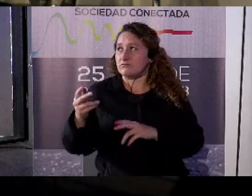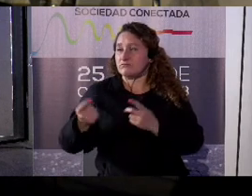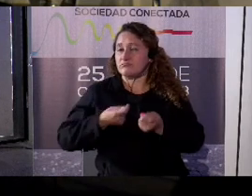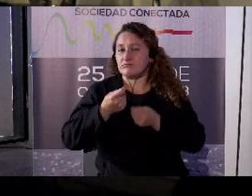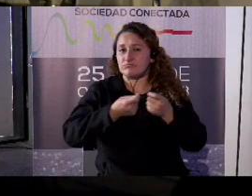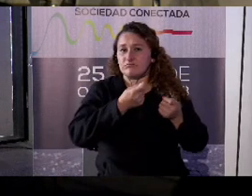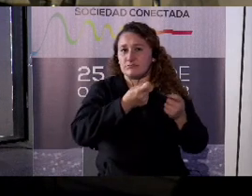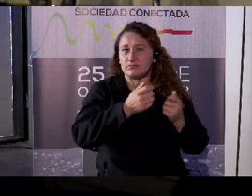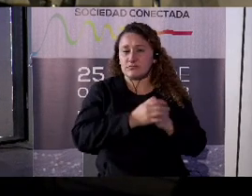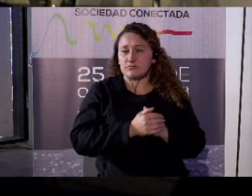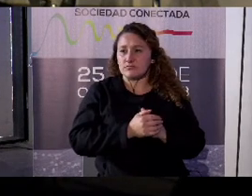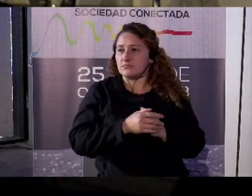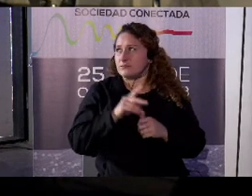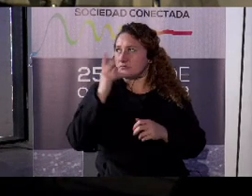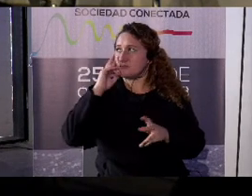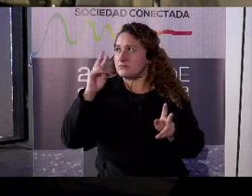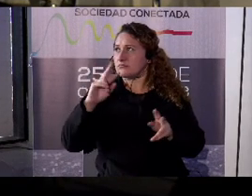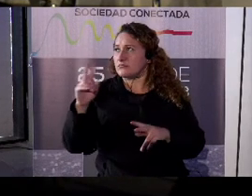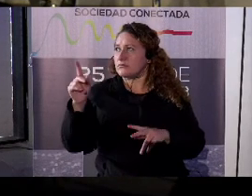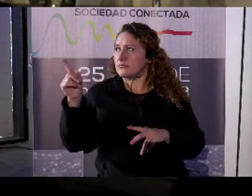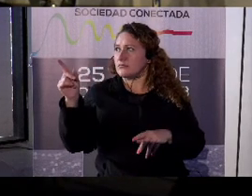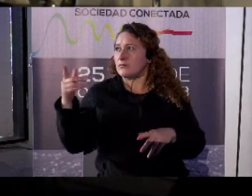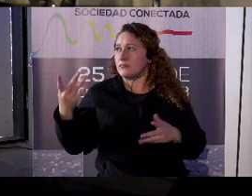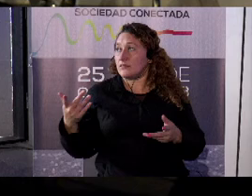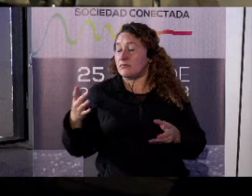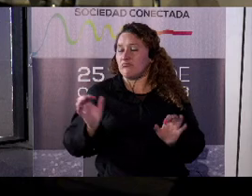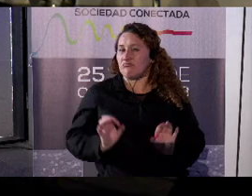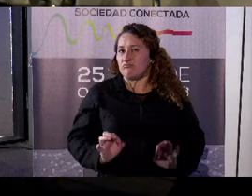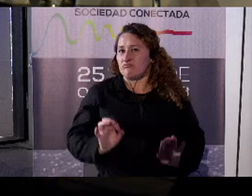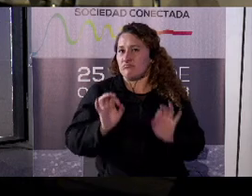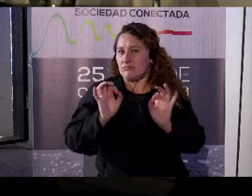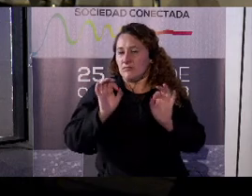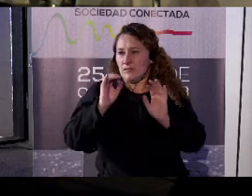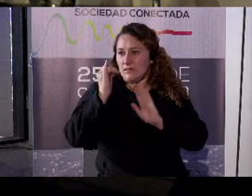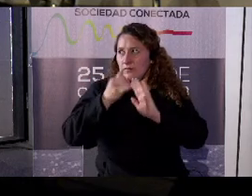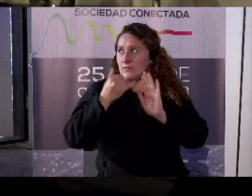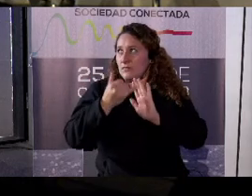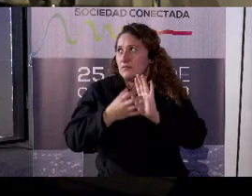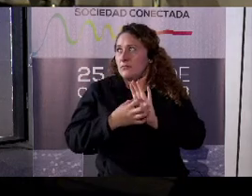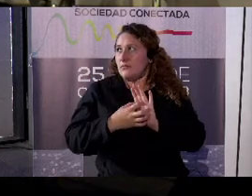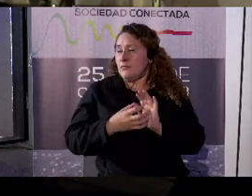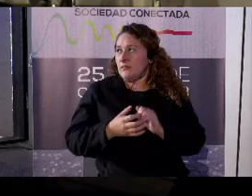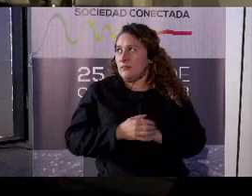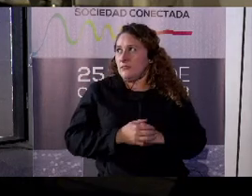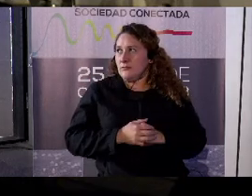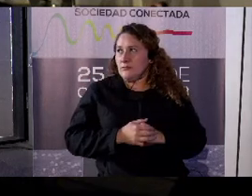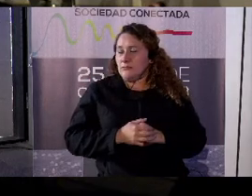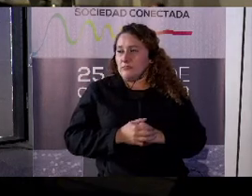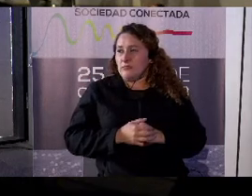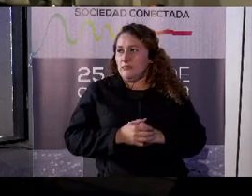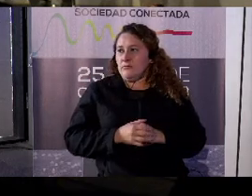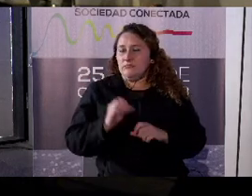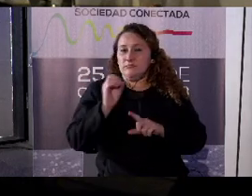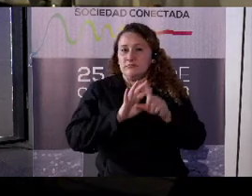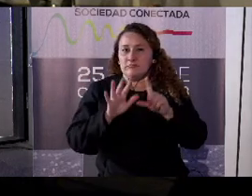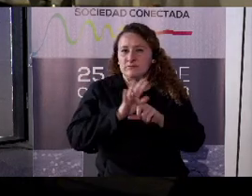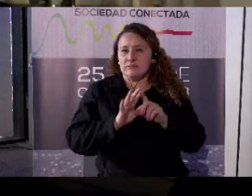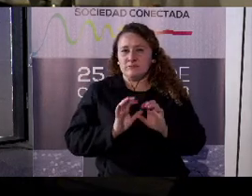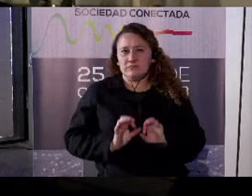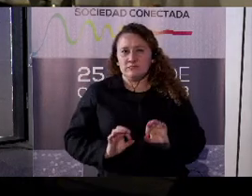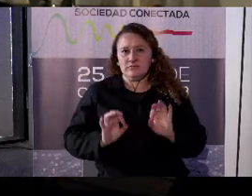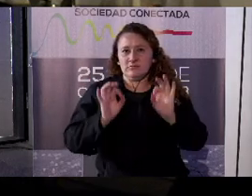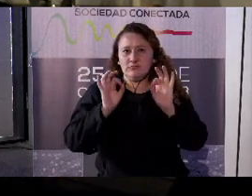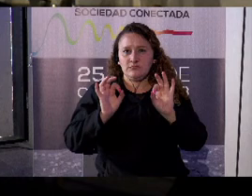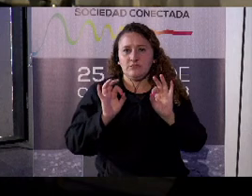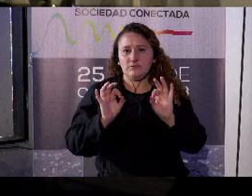Ah Aquí vemos el contenido de alta definición eh la posibilidad de tener video de alta calidad en